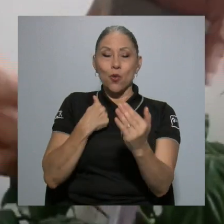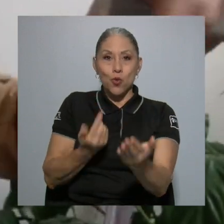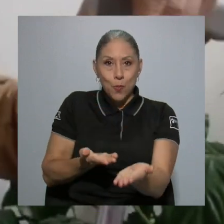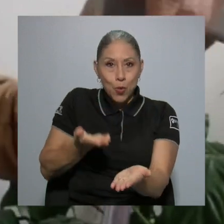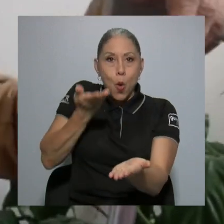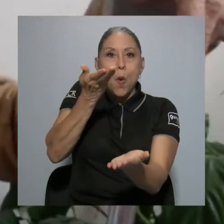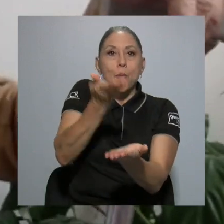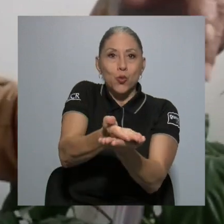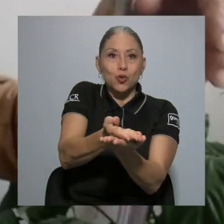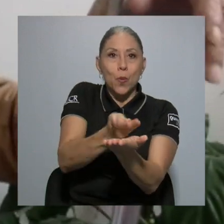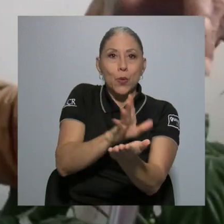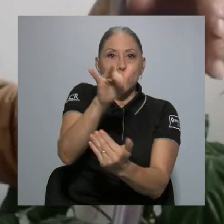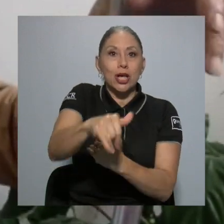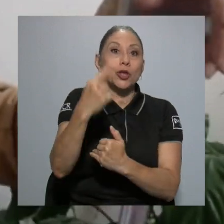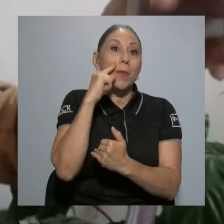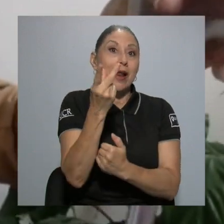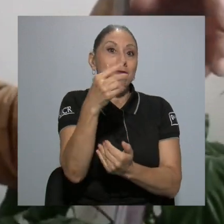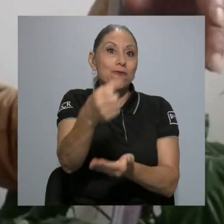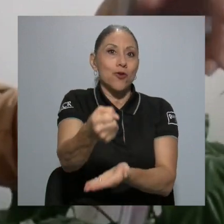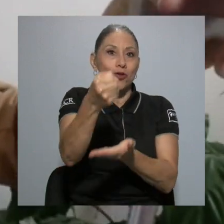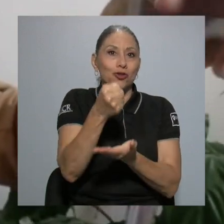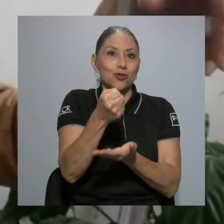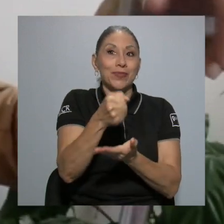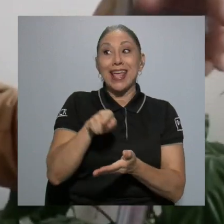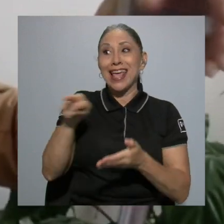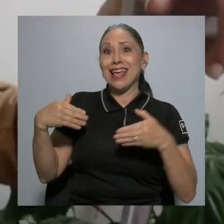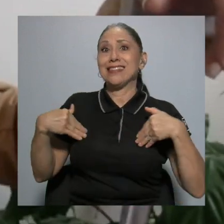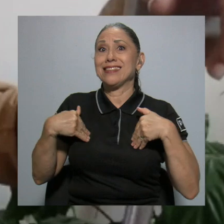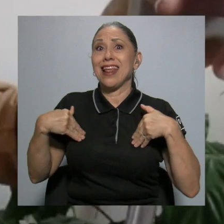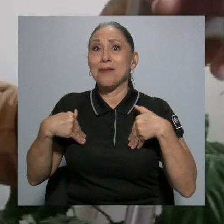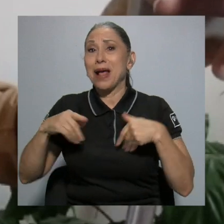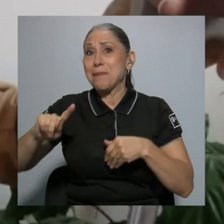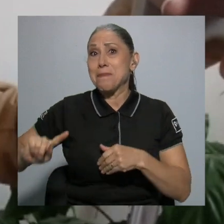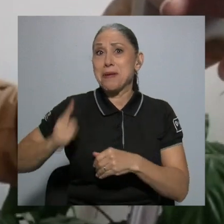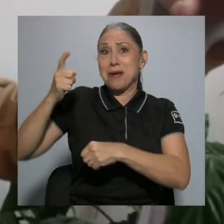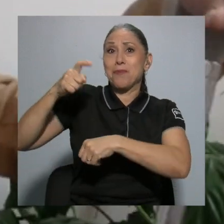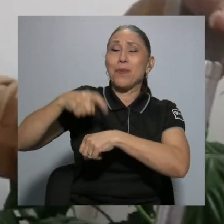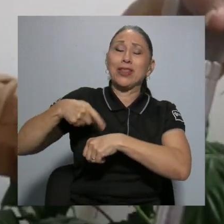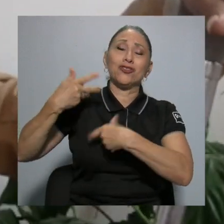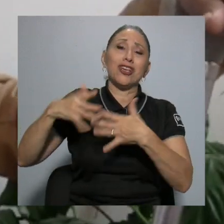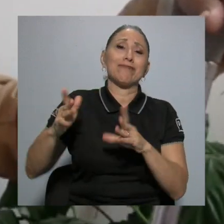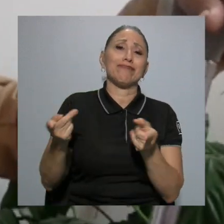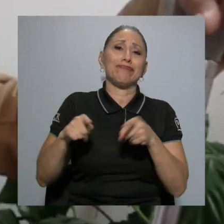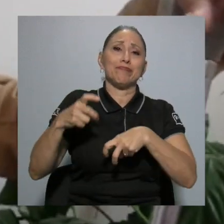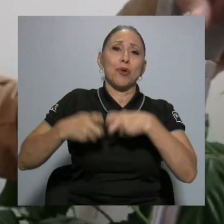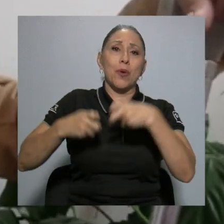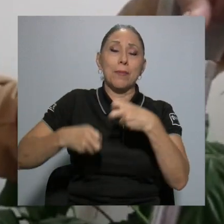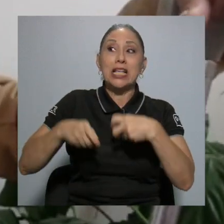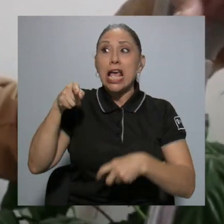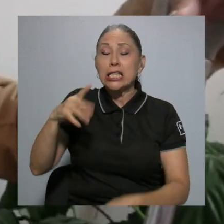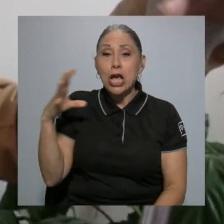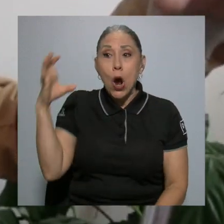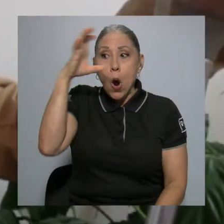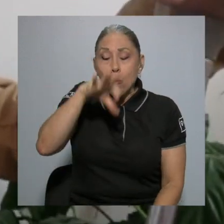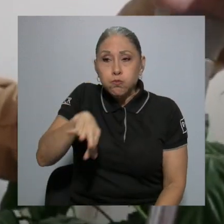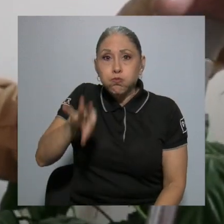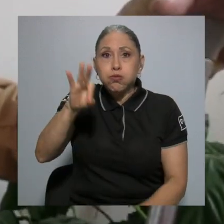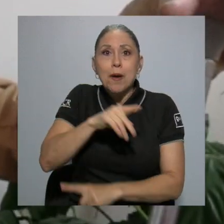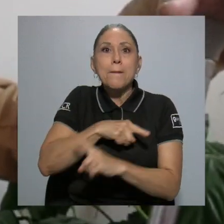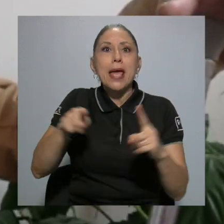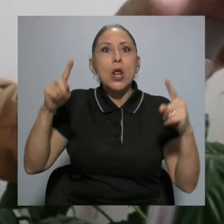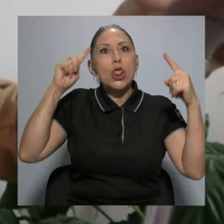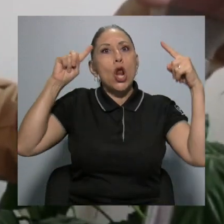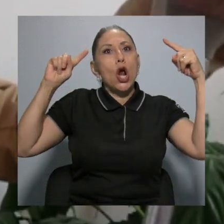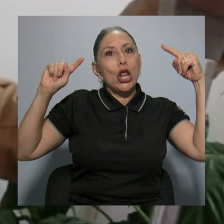para obtener los fondos. Y este animal me ha traído problemas desde el primer minuto que lo encontré. O sea, es un gran descubrimiento, pero es un gran dolor de